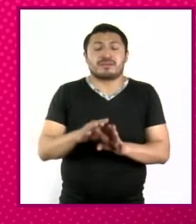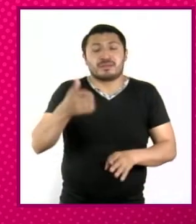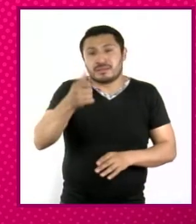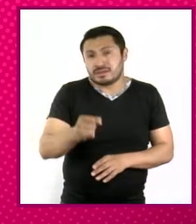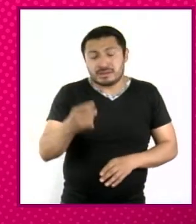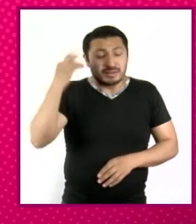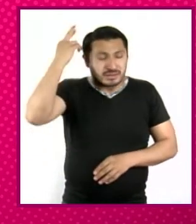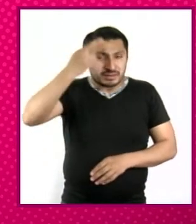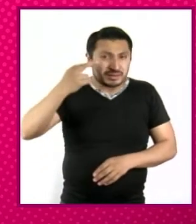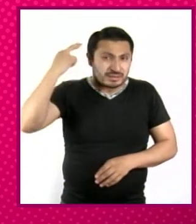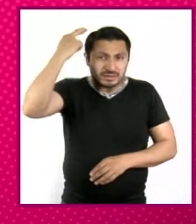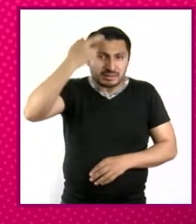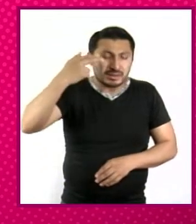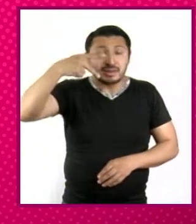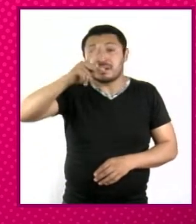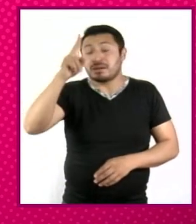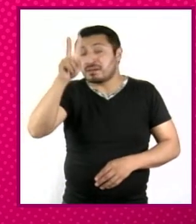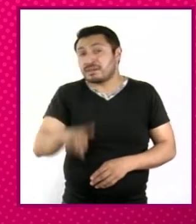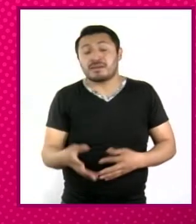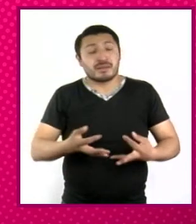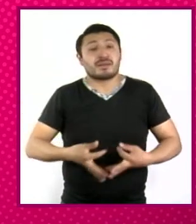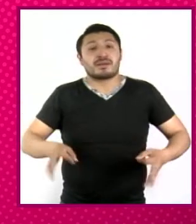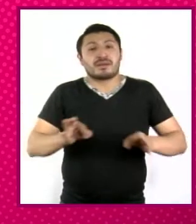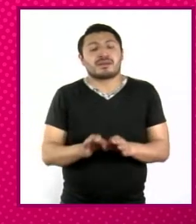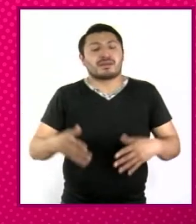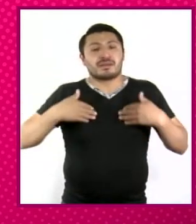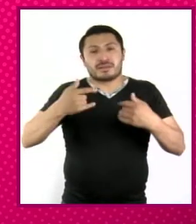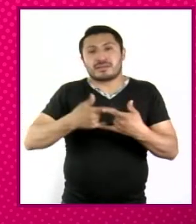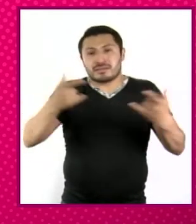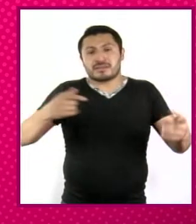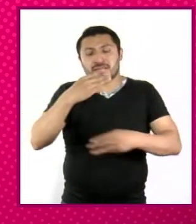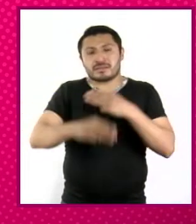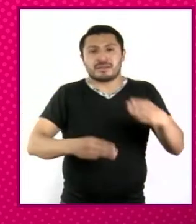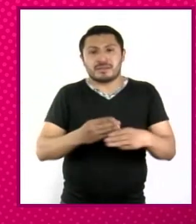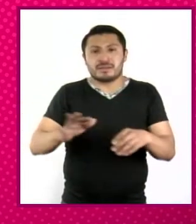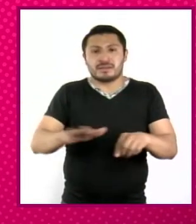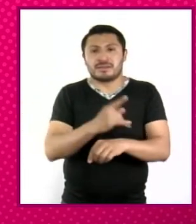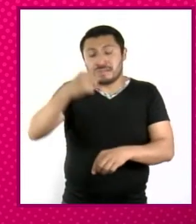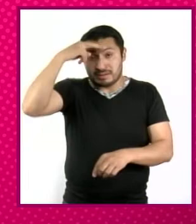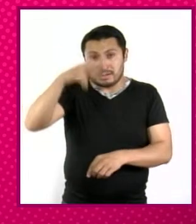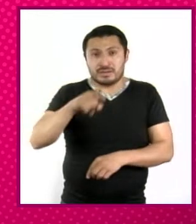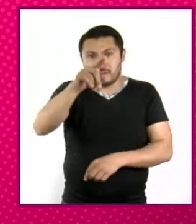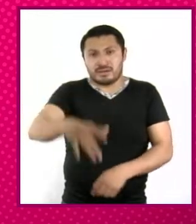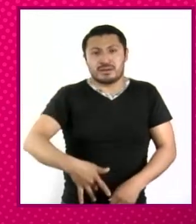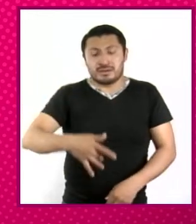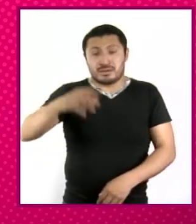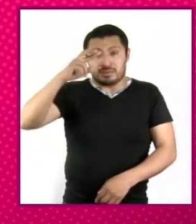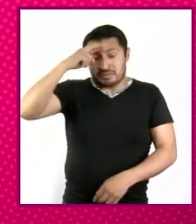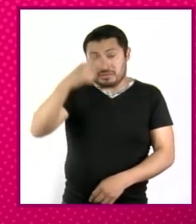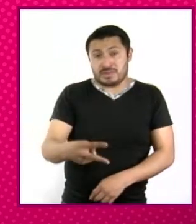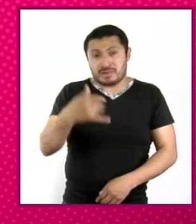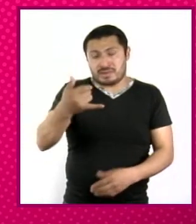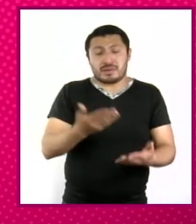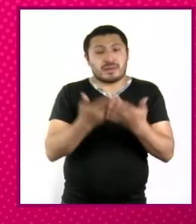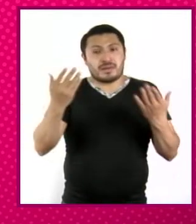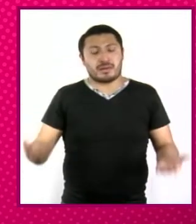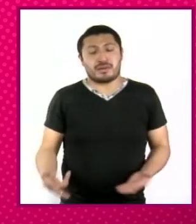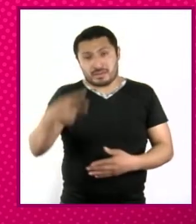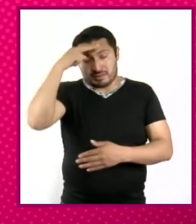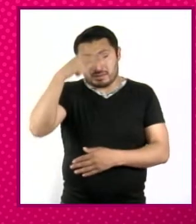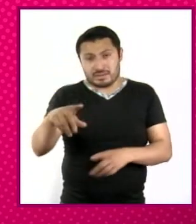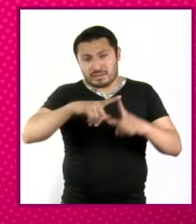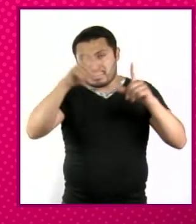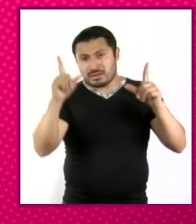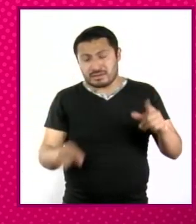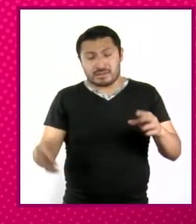en realidad es muy importante entender la historia global, porque México, el ser mexicano y el presente de México no